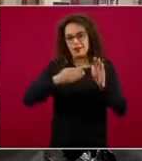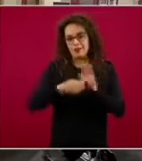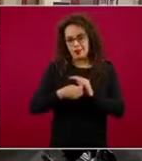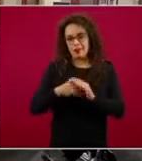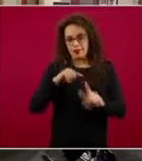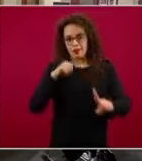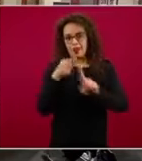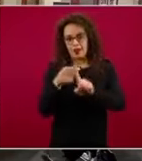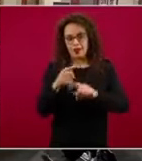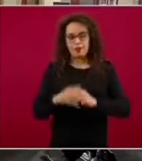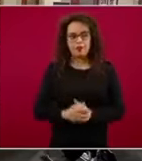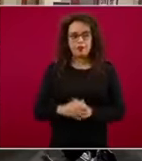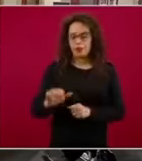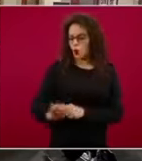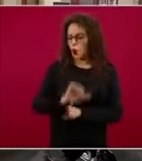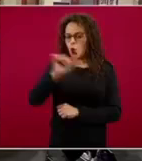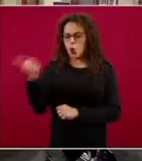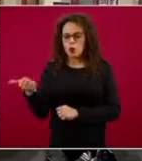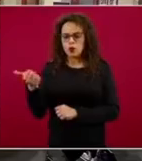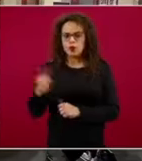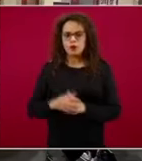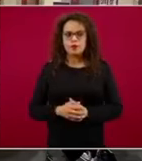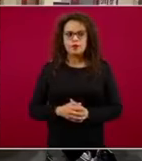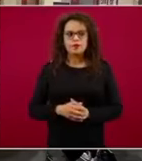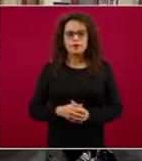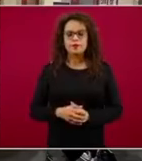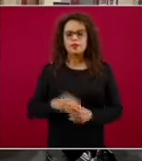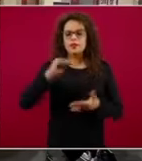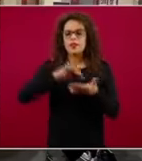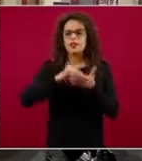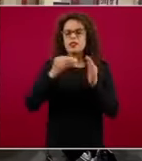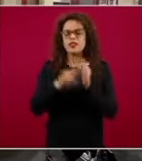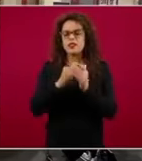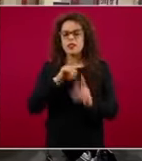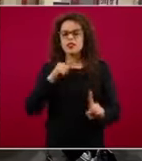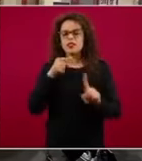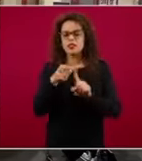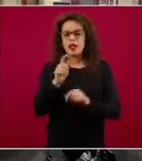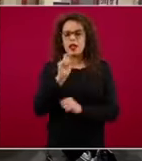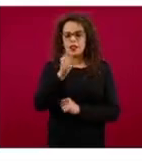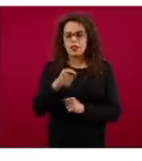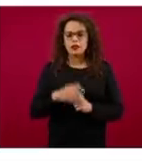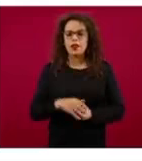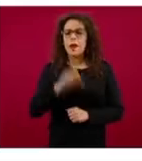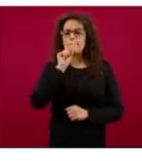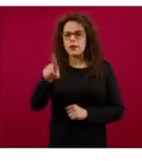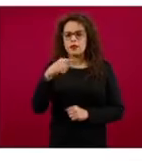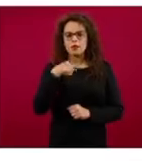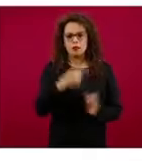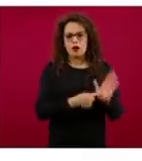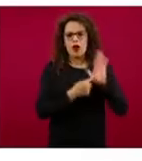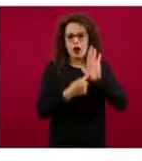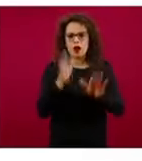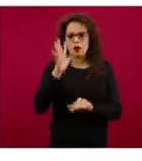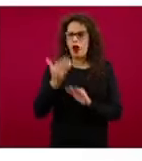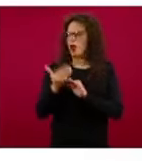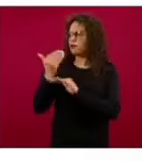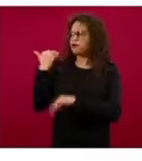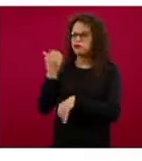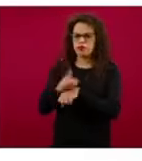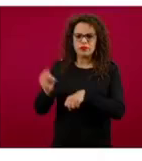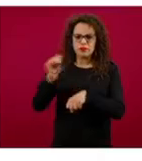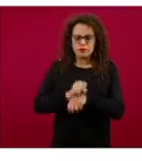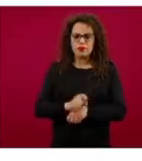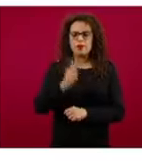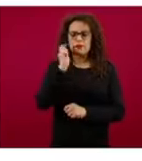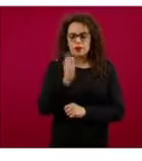componente de la estrategia, la siguiente, por favor, es que eso también lo presenté yo también hace algunas semanas, es la concentración